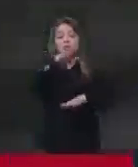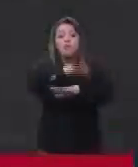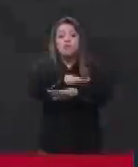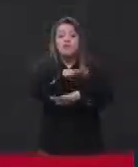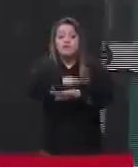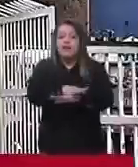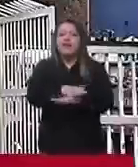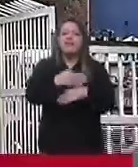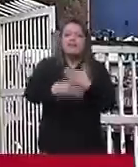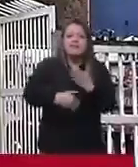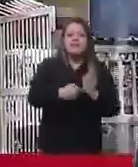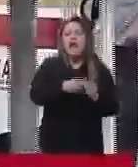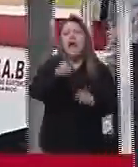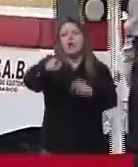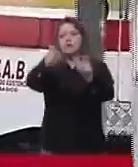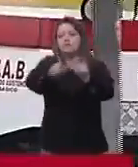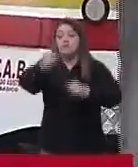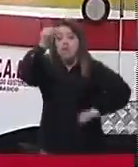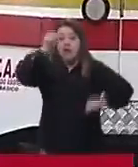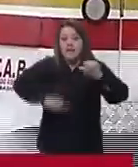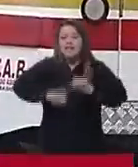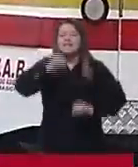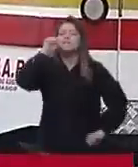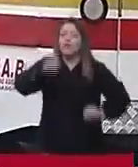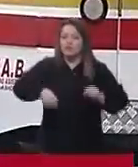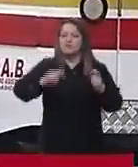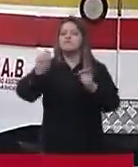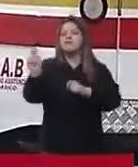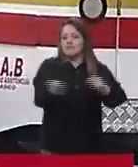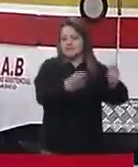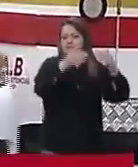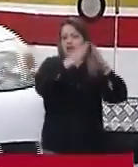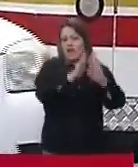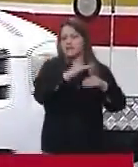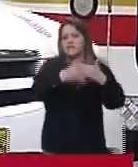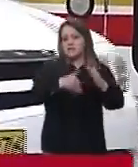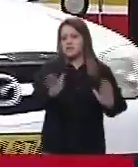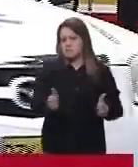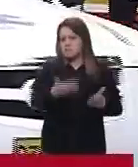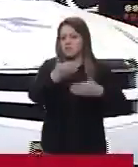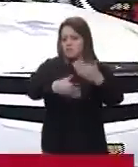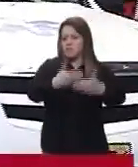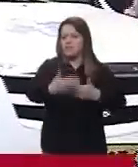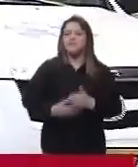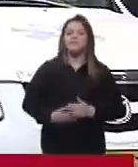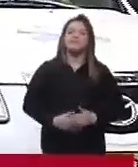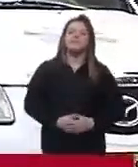podría empezar a dar de alta a algunos de los pacientes atendidos en estos centros asistenciales.